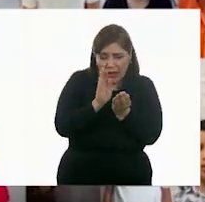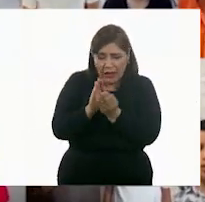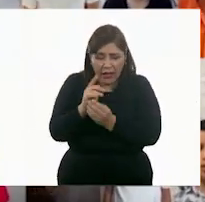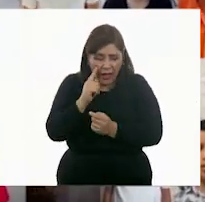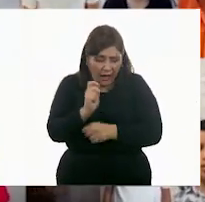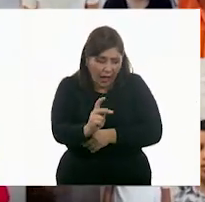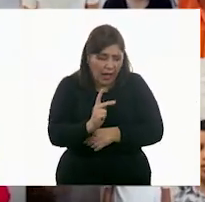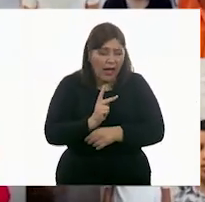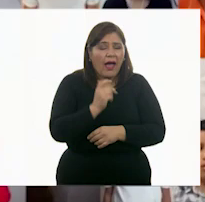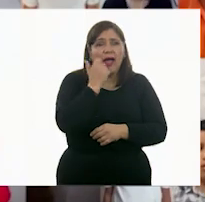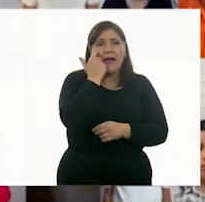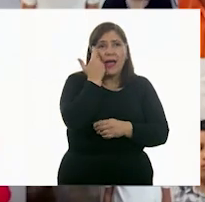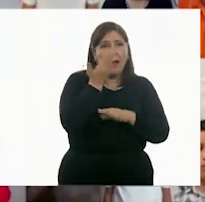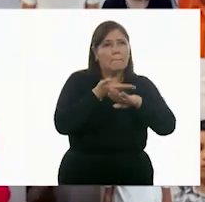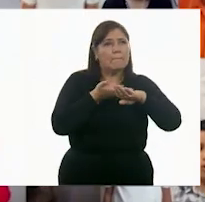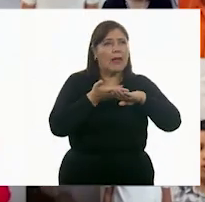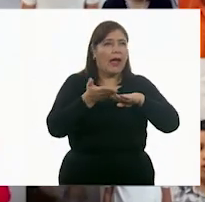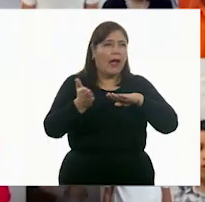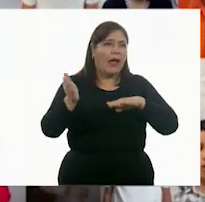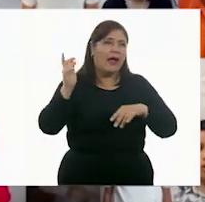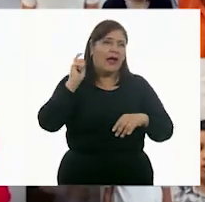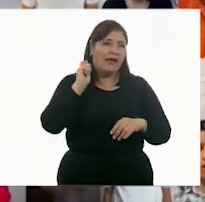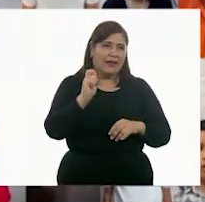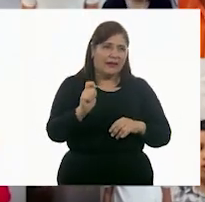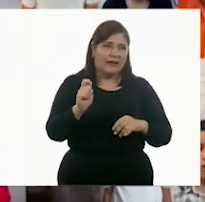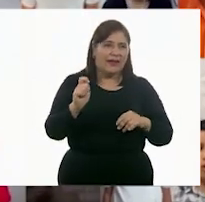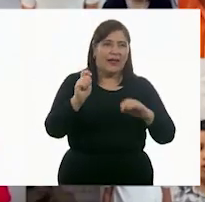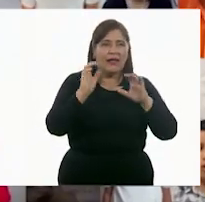pálido color.